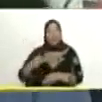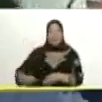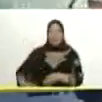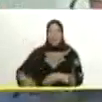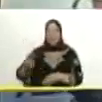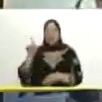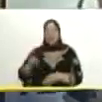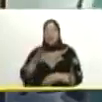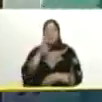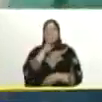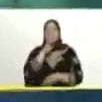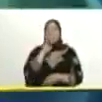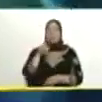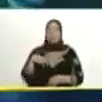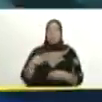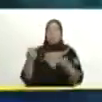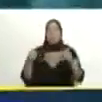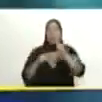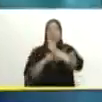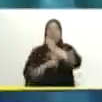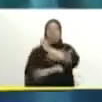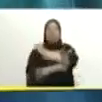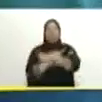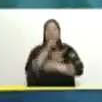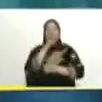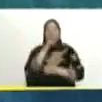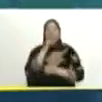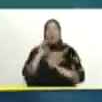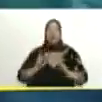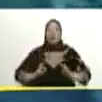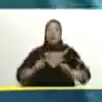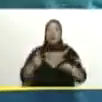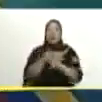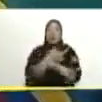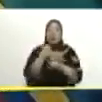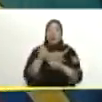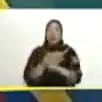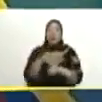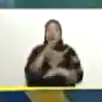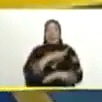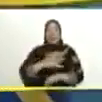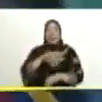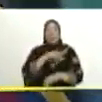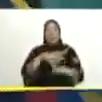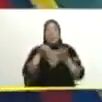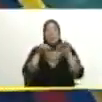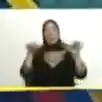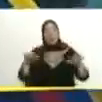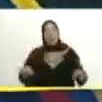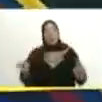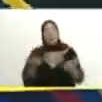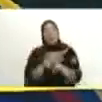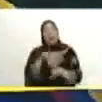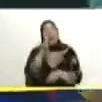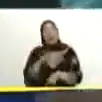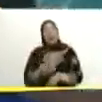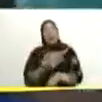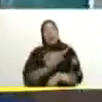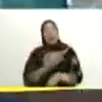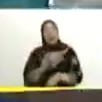que ha sido el padrino de esta base de Misiones. Queremos inaugurar esta base de Misiones y que el mismo